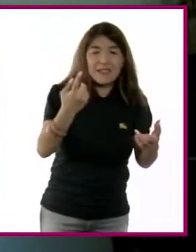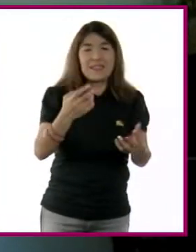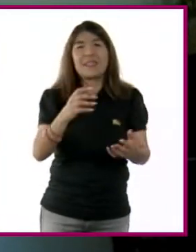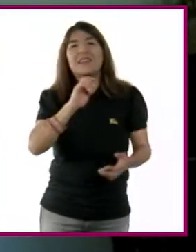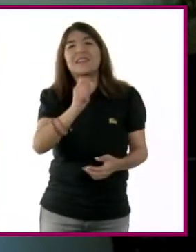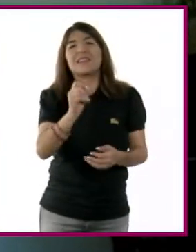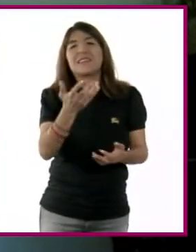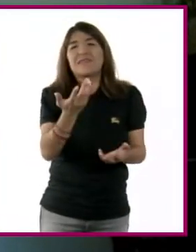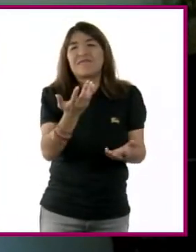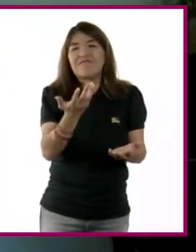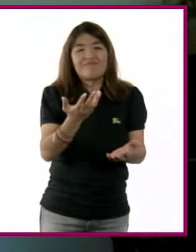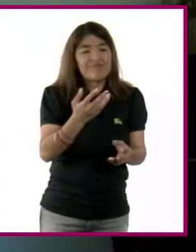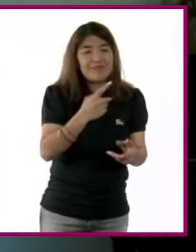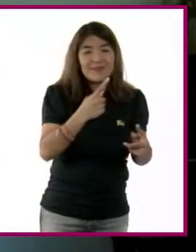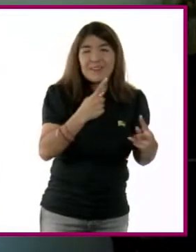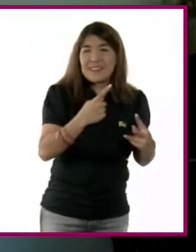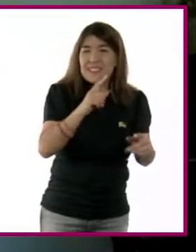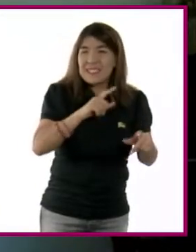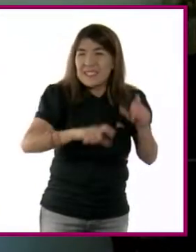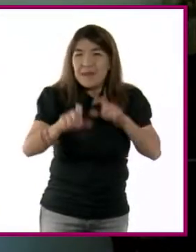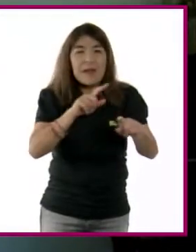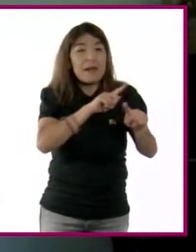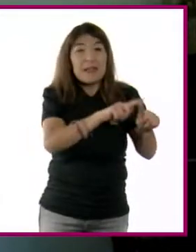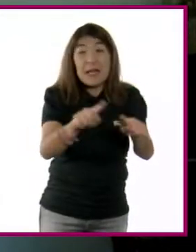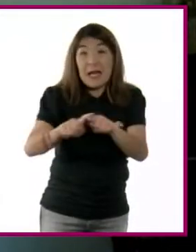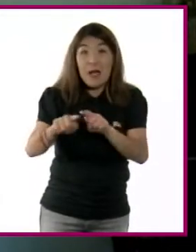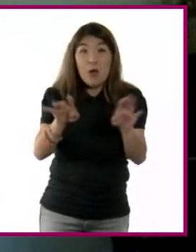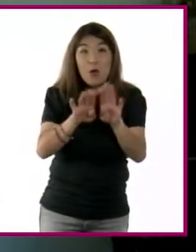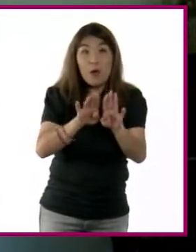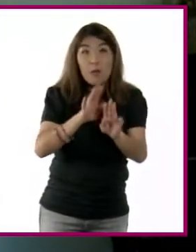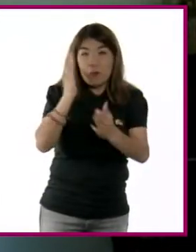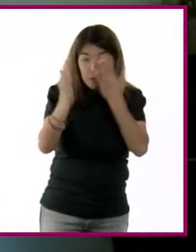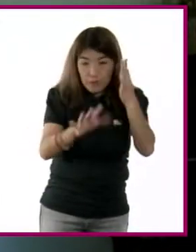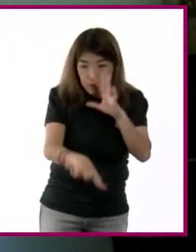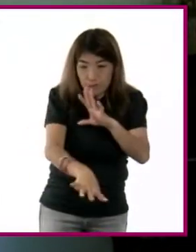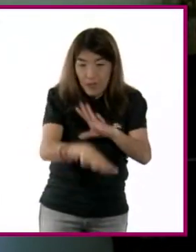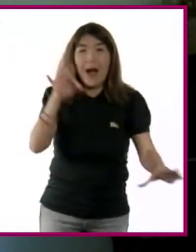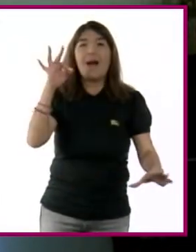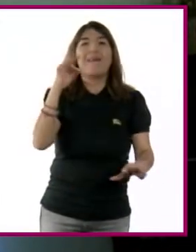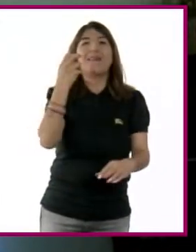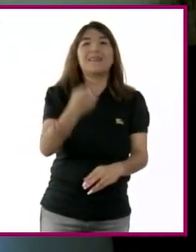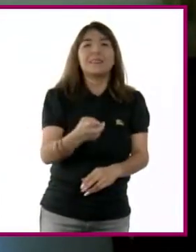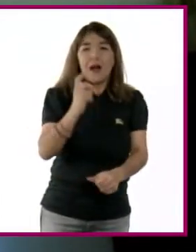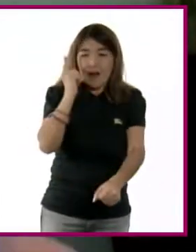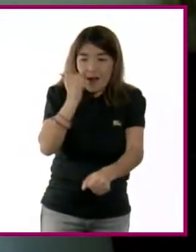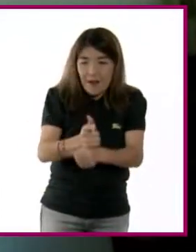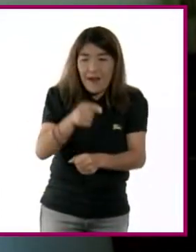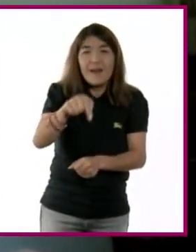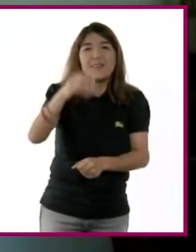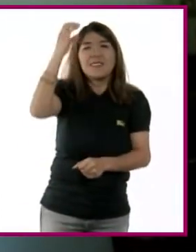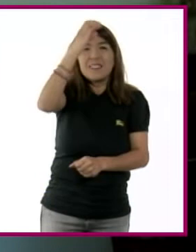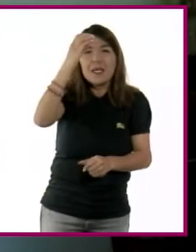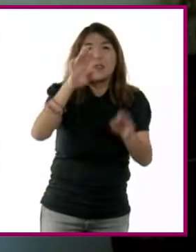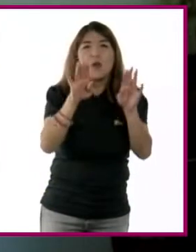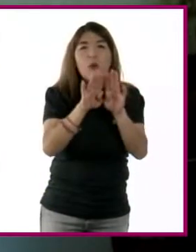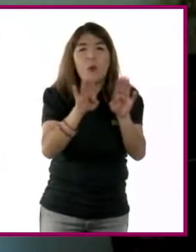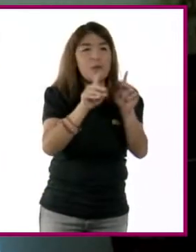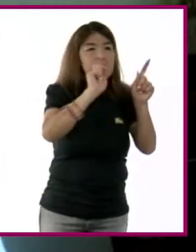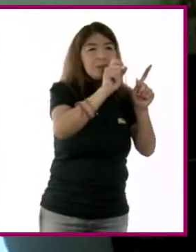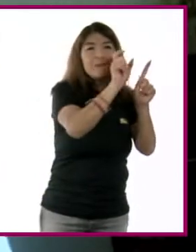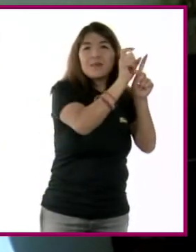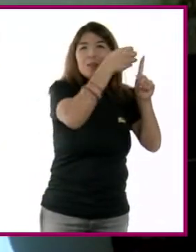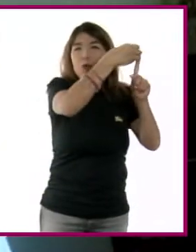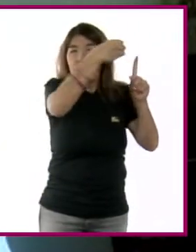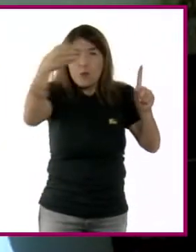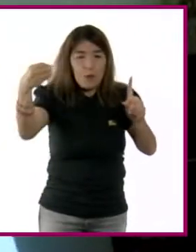hace la lógica como ciencia no es generar conocimiento, sino ayudar a organizarlo. Y ahí hay una